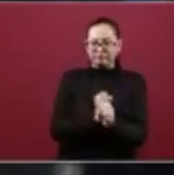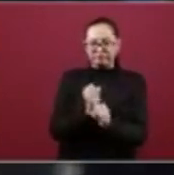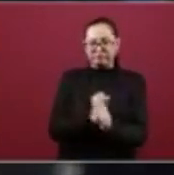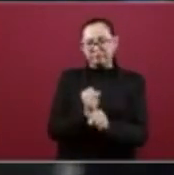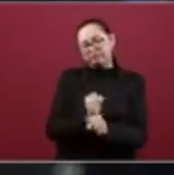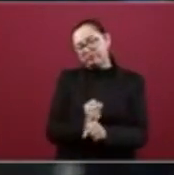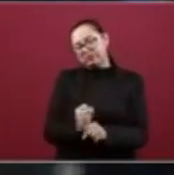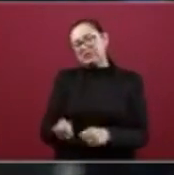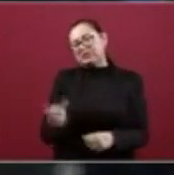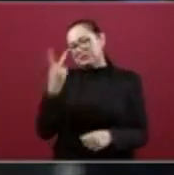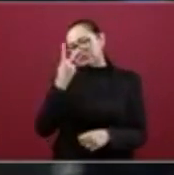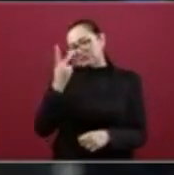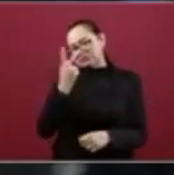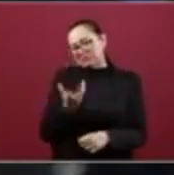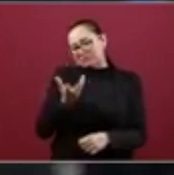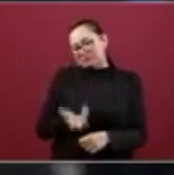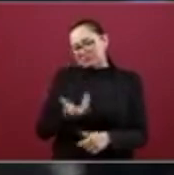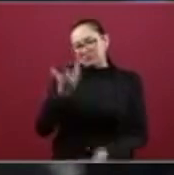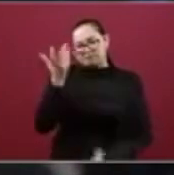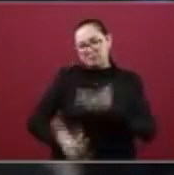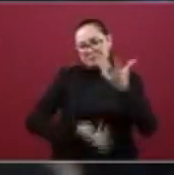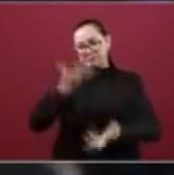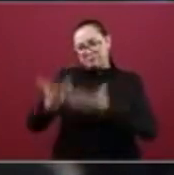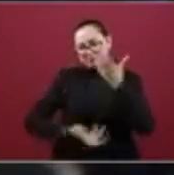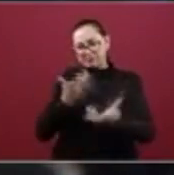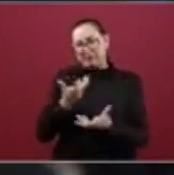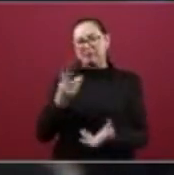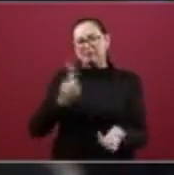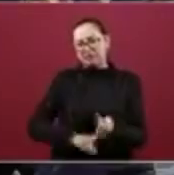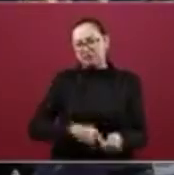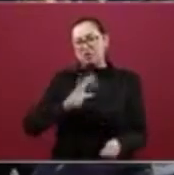testículos, está desahuciado, tiene cáncer y